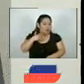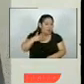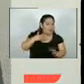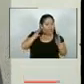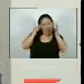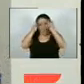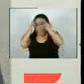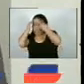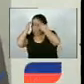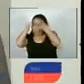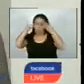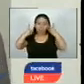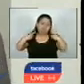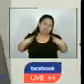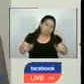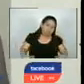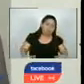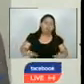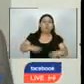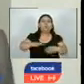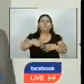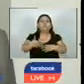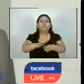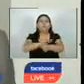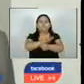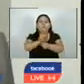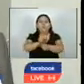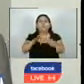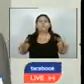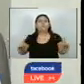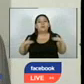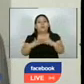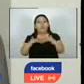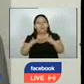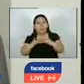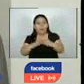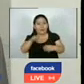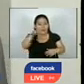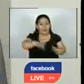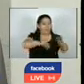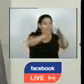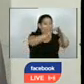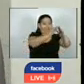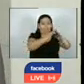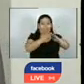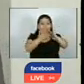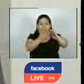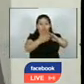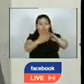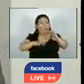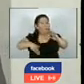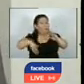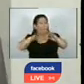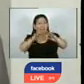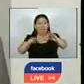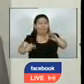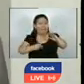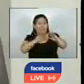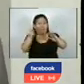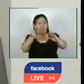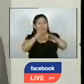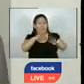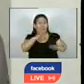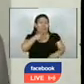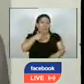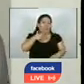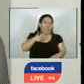de ansiedad y depresión post-COVID-19. Asimismo, también el área urbana es también más propensa a presentar